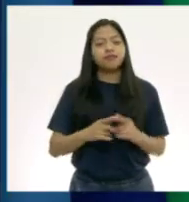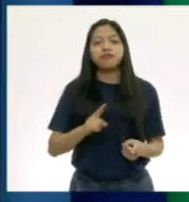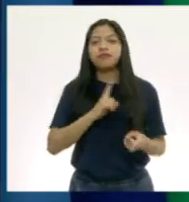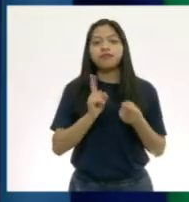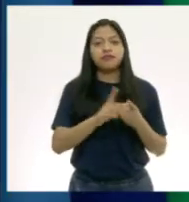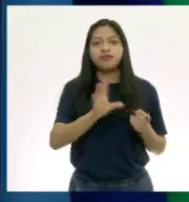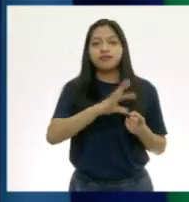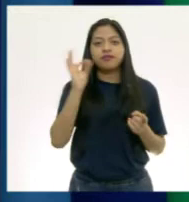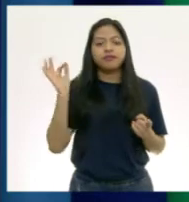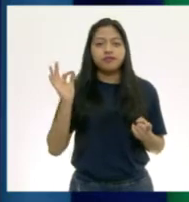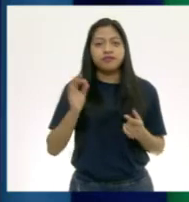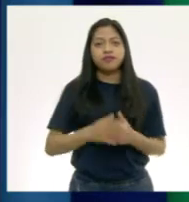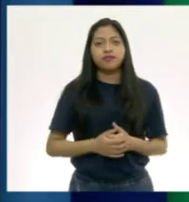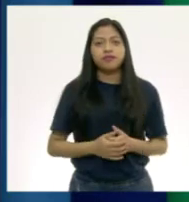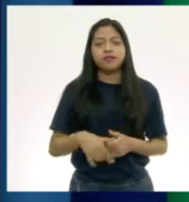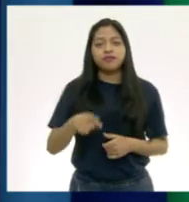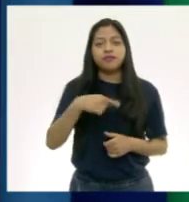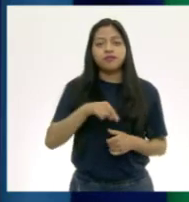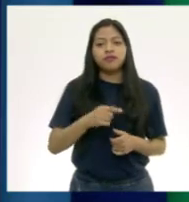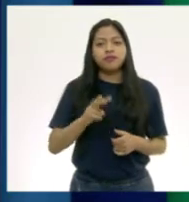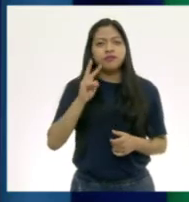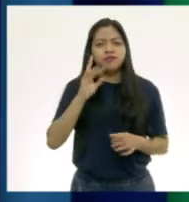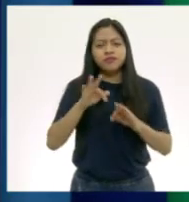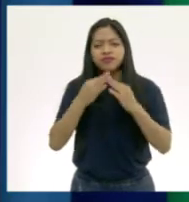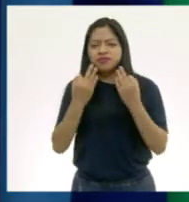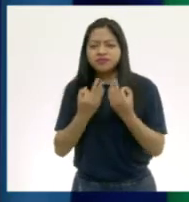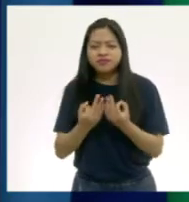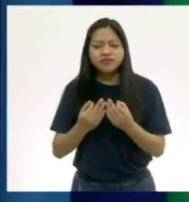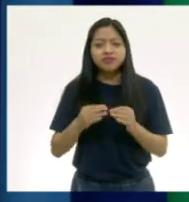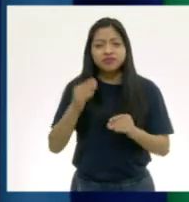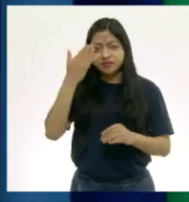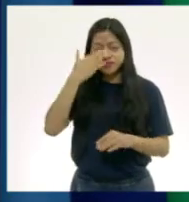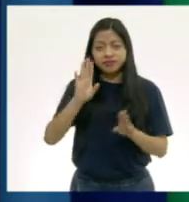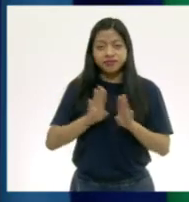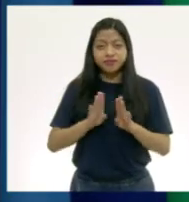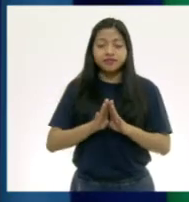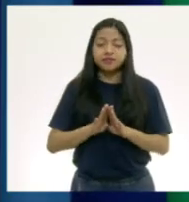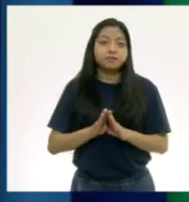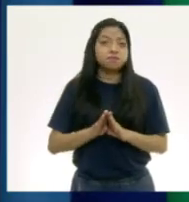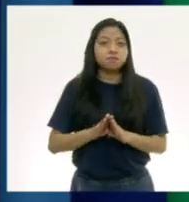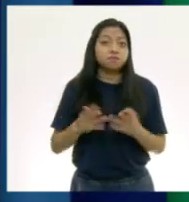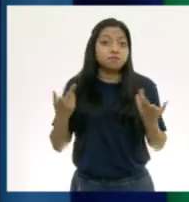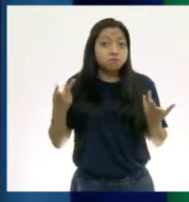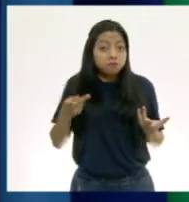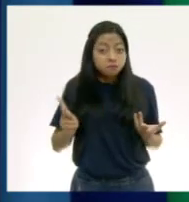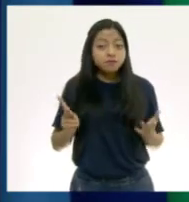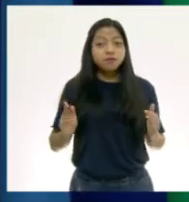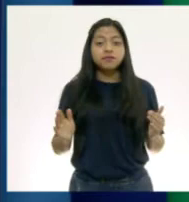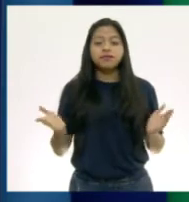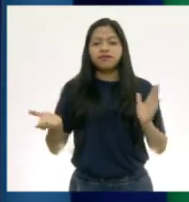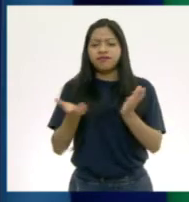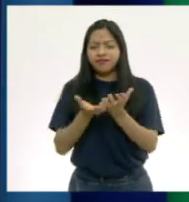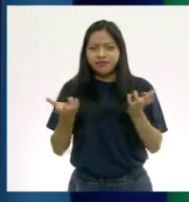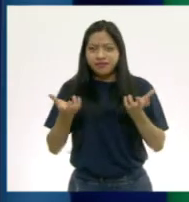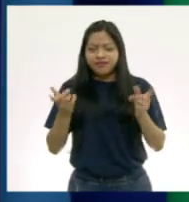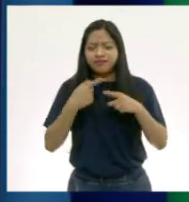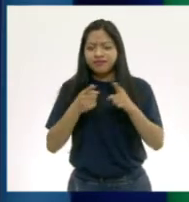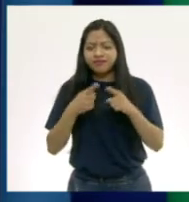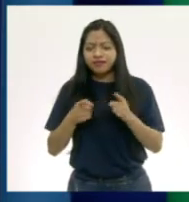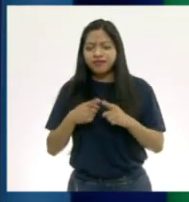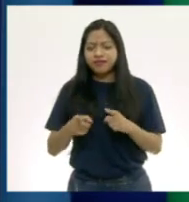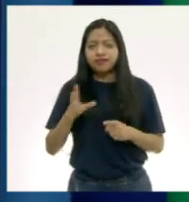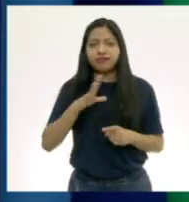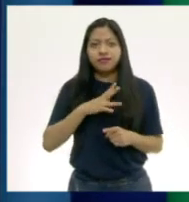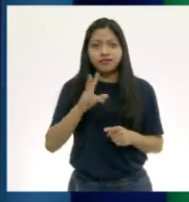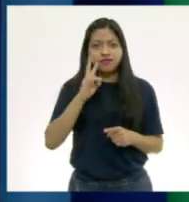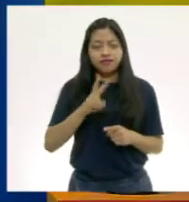no tenían esta idea de la perspectiva, pero sus esculturas sí tienen un volumen y como un realismo que pocas veces se